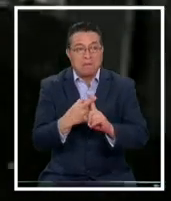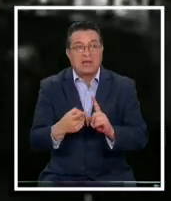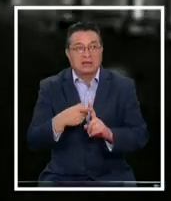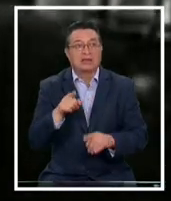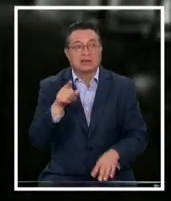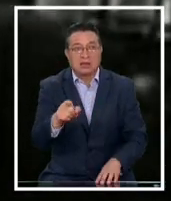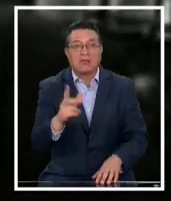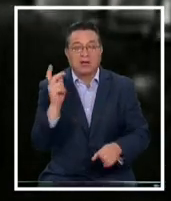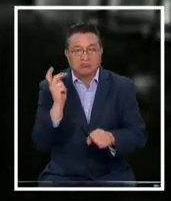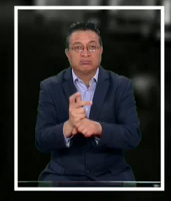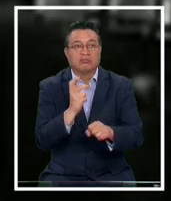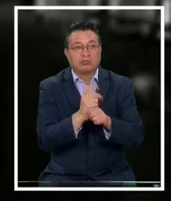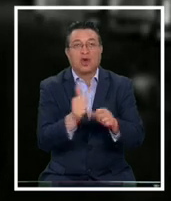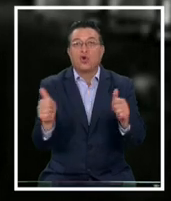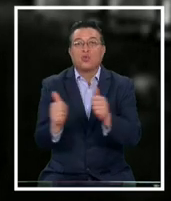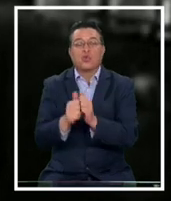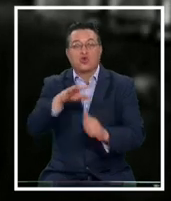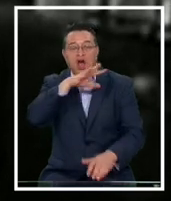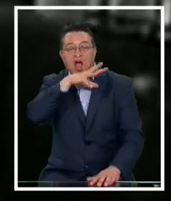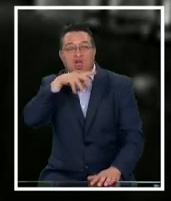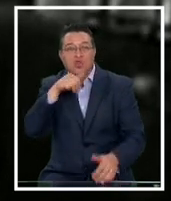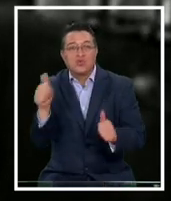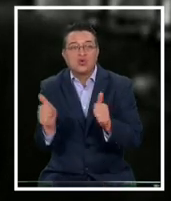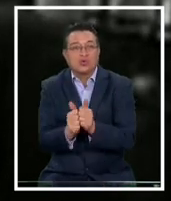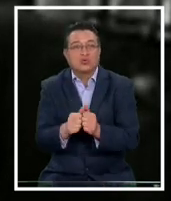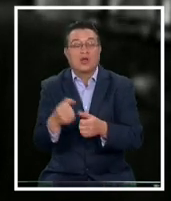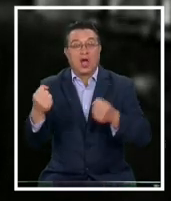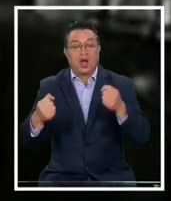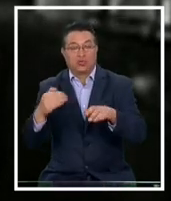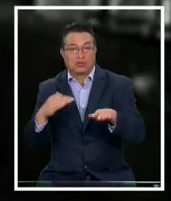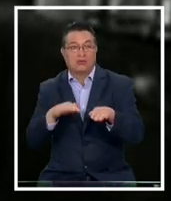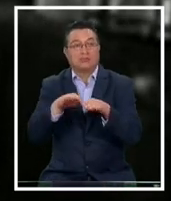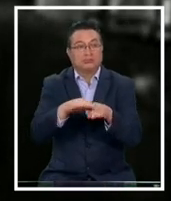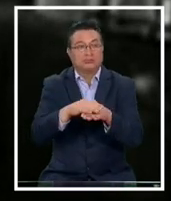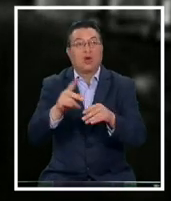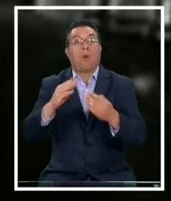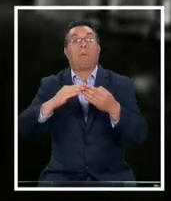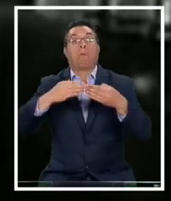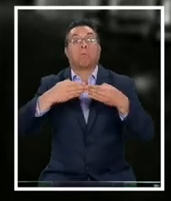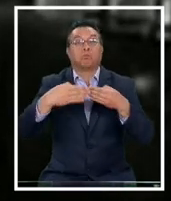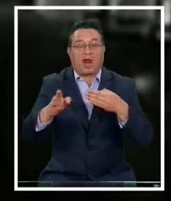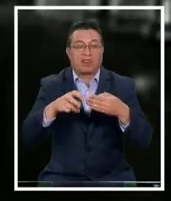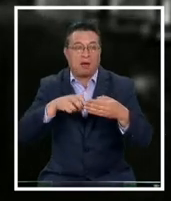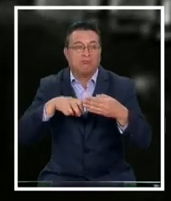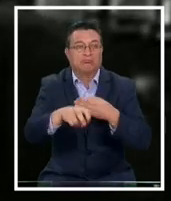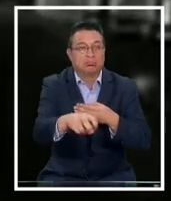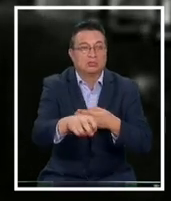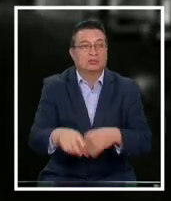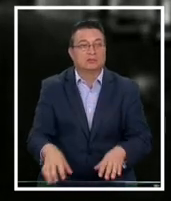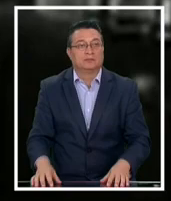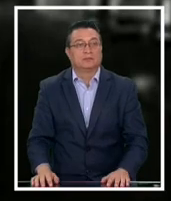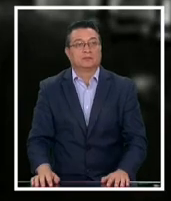delito, acompañado de adultos, llegaron en un auto, entraron por la puerta principal.